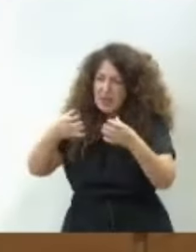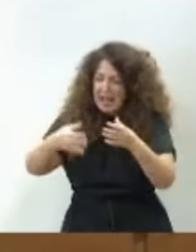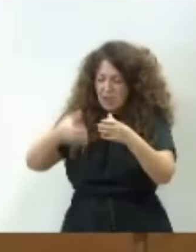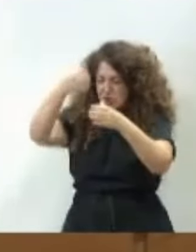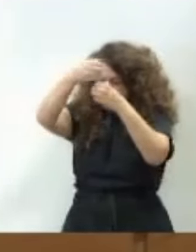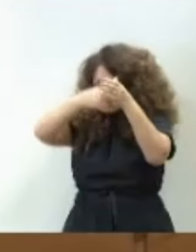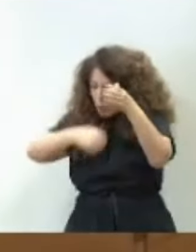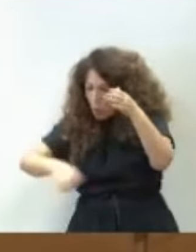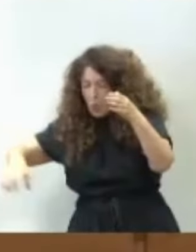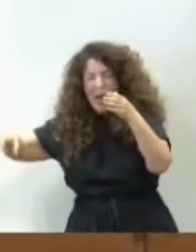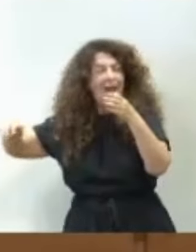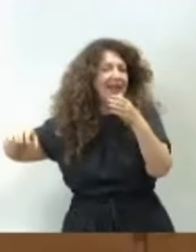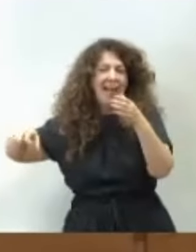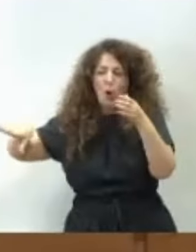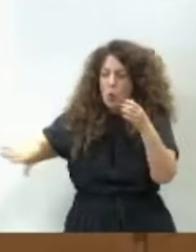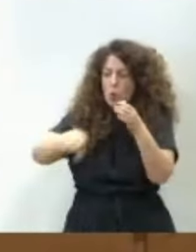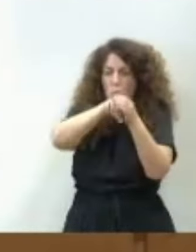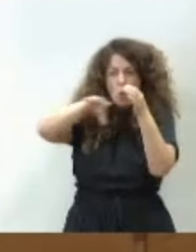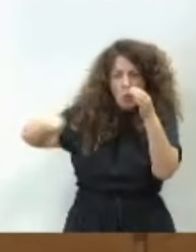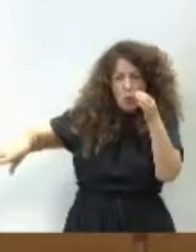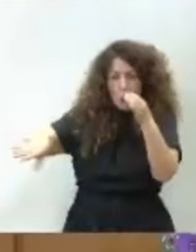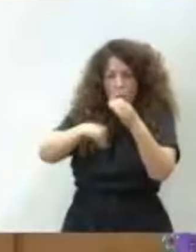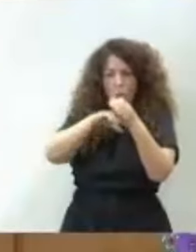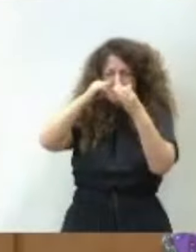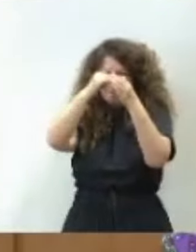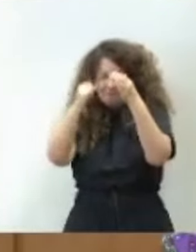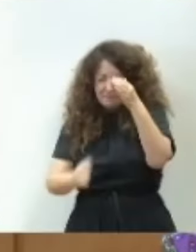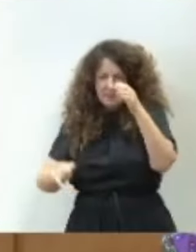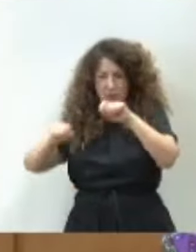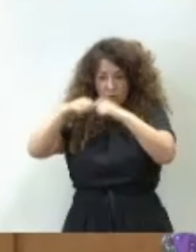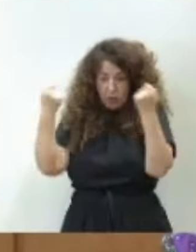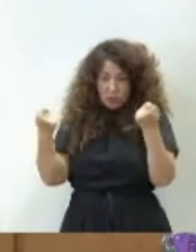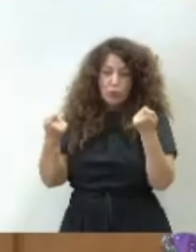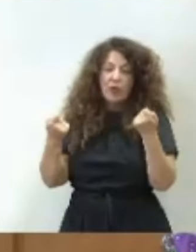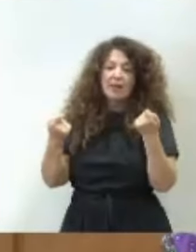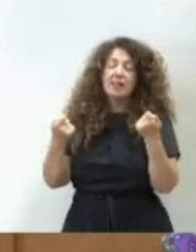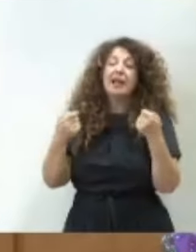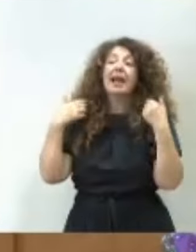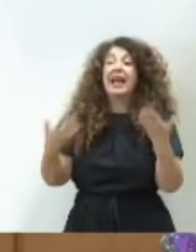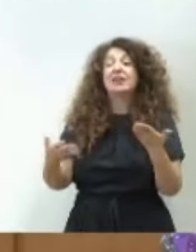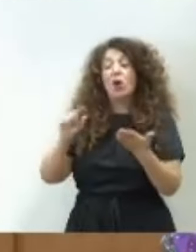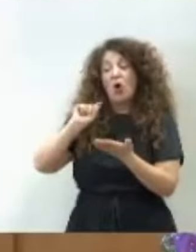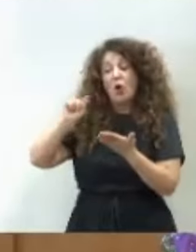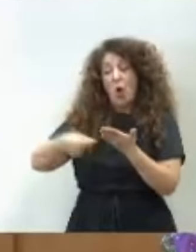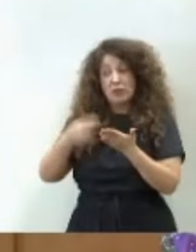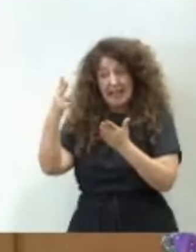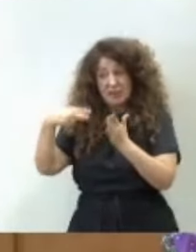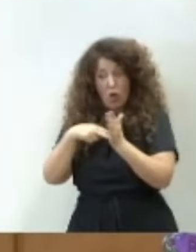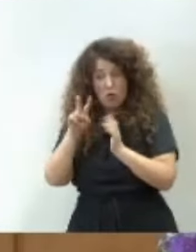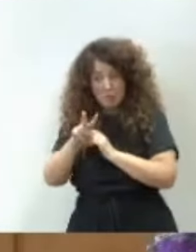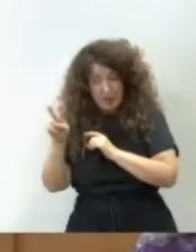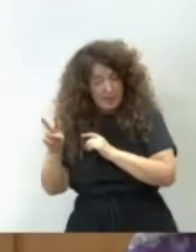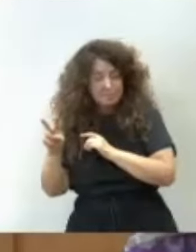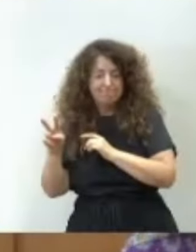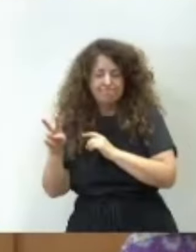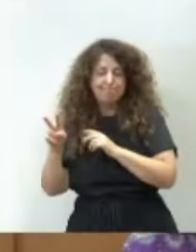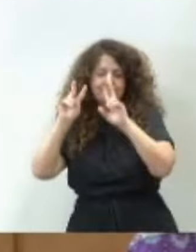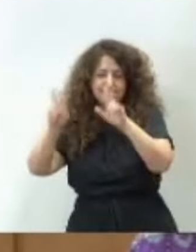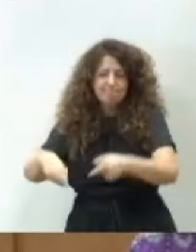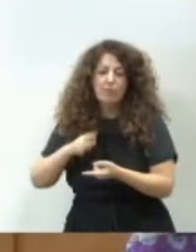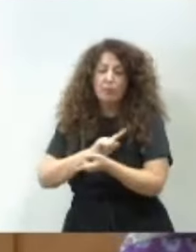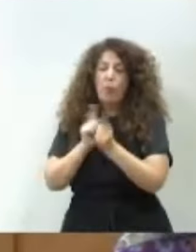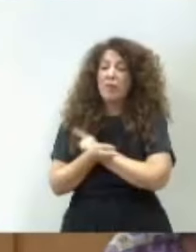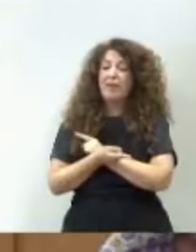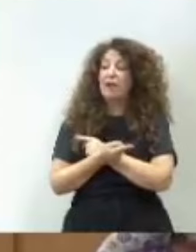inmisión, es decir, por donde se toma el agua. Esa modificación del contrato ha sido finalmente aprobada en